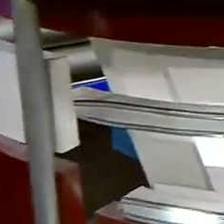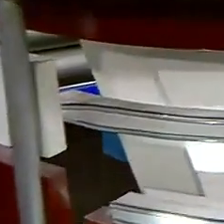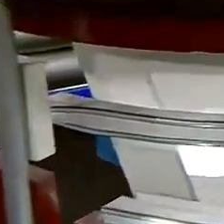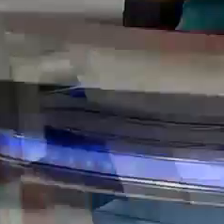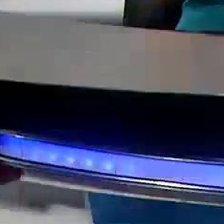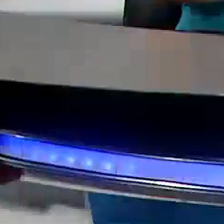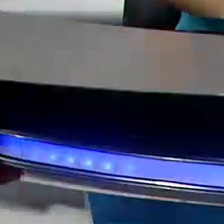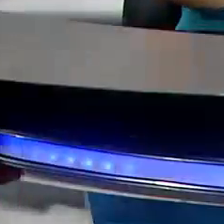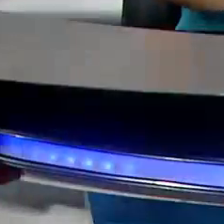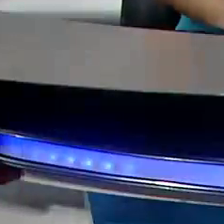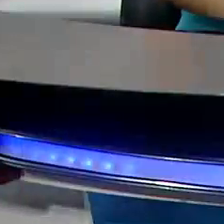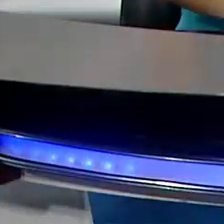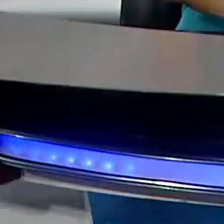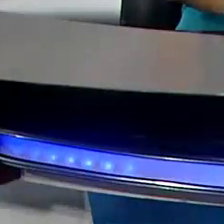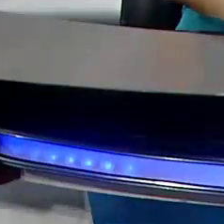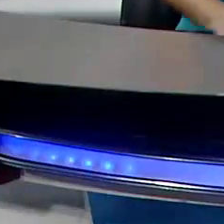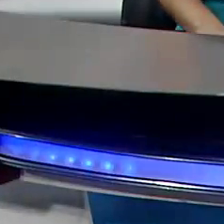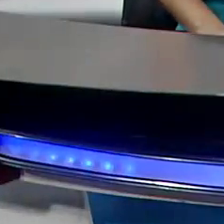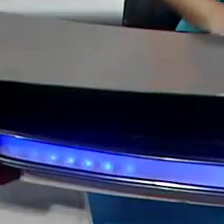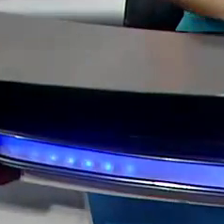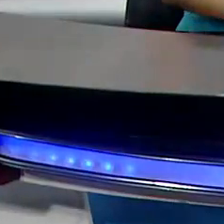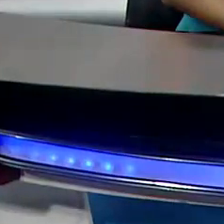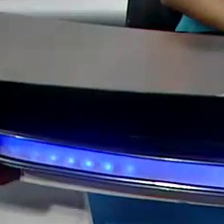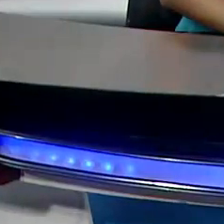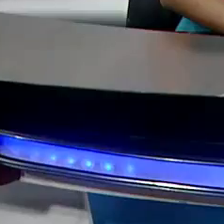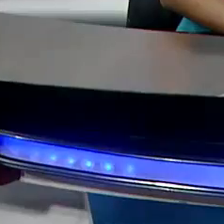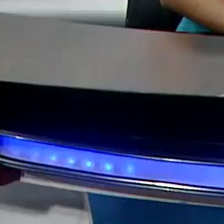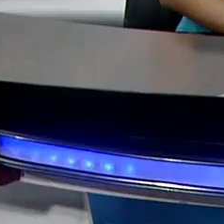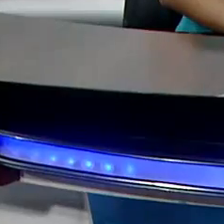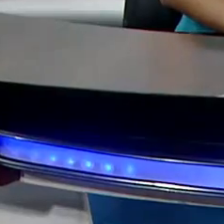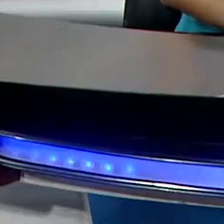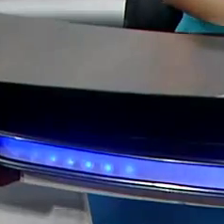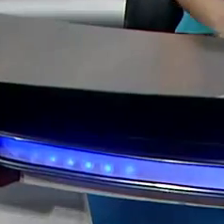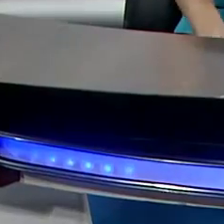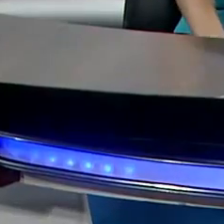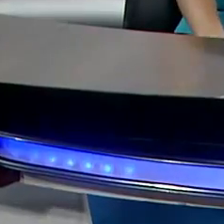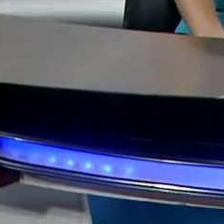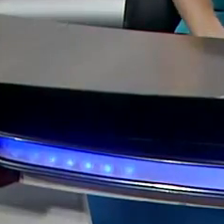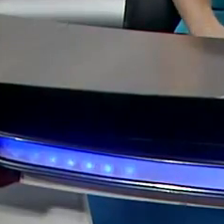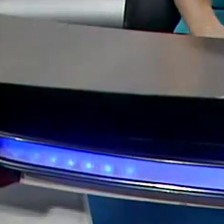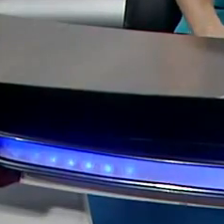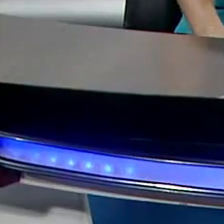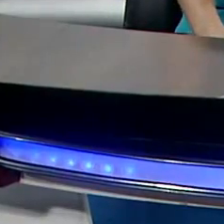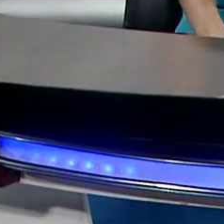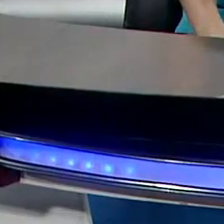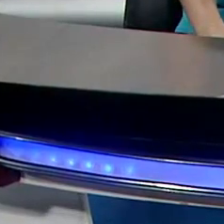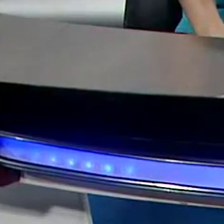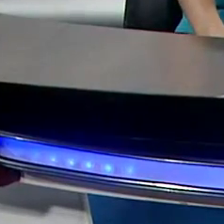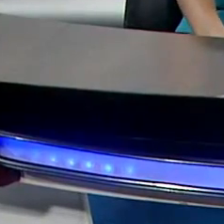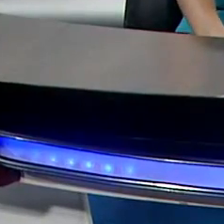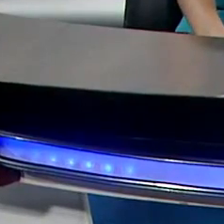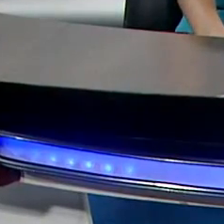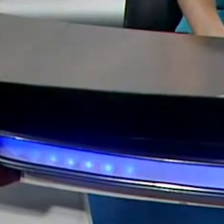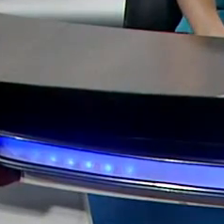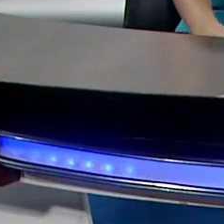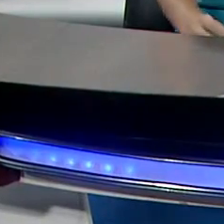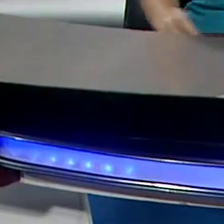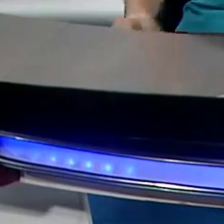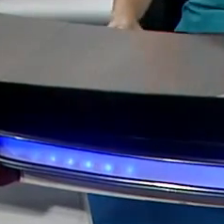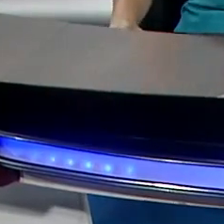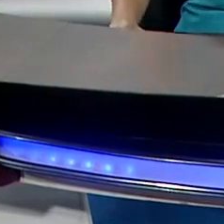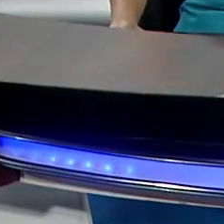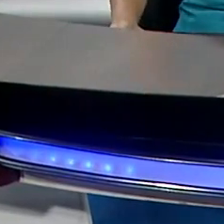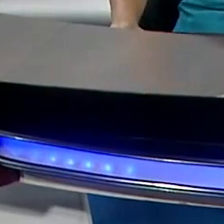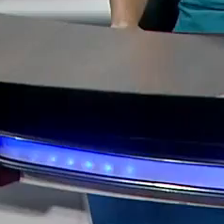Seguimos informando. Bueno, sí, nos trasladamos hasta el sector de Bastión Popular. Ahí está José Morales